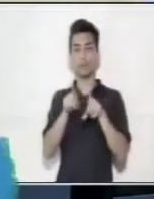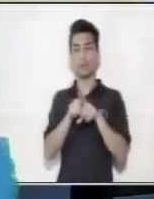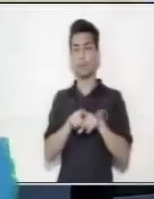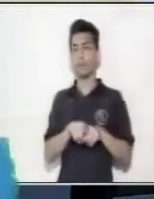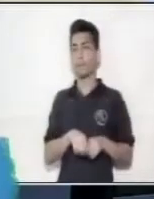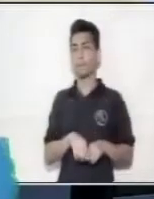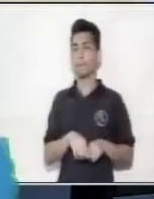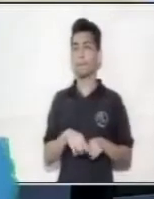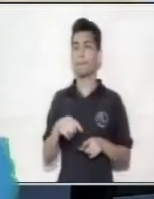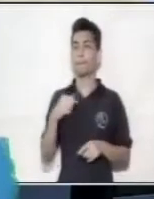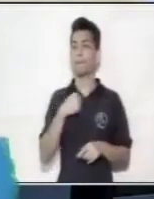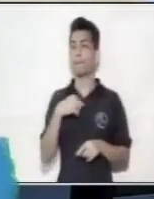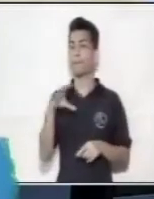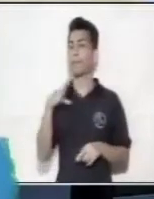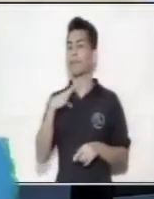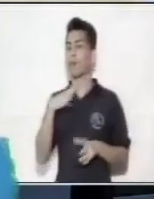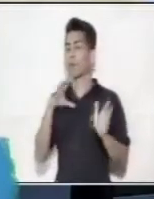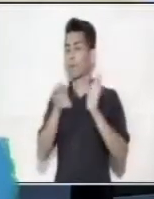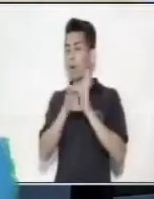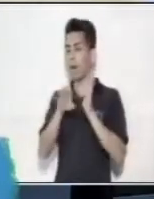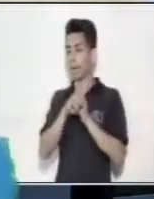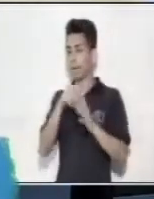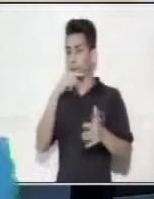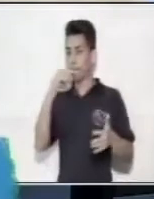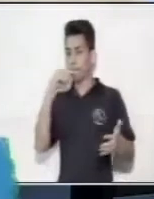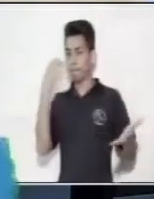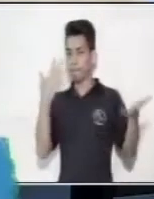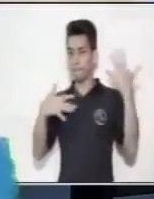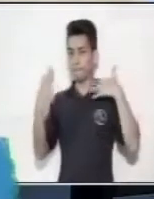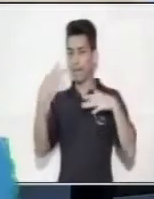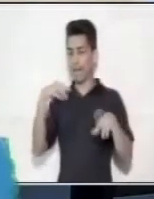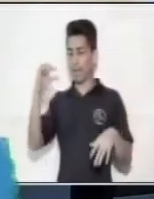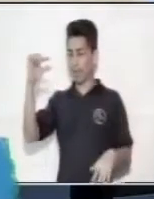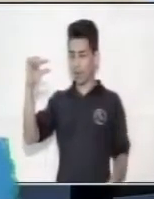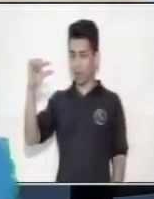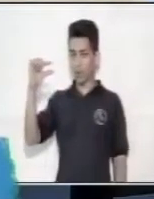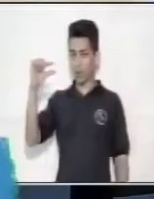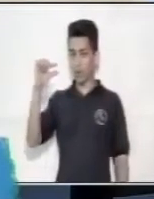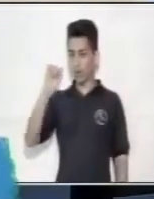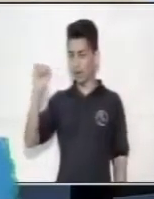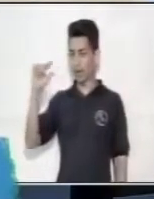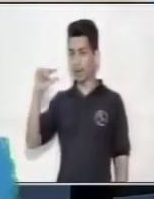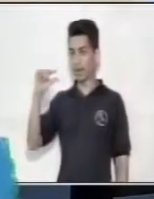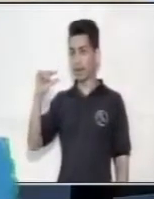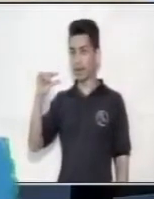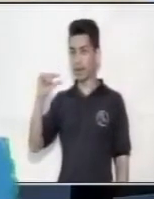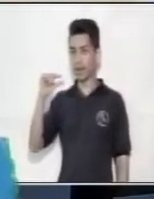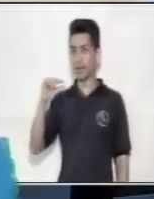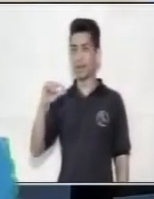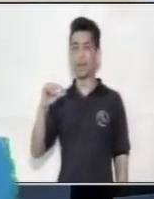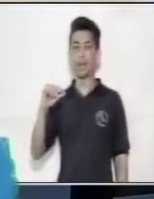Si este marcador fuera un peine, entonces, ¿qué estoy haciendo? Me